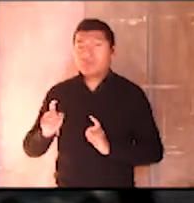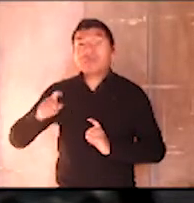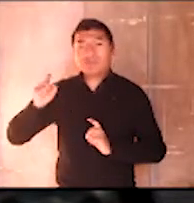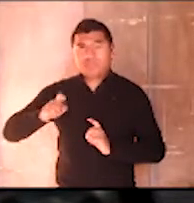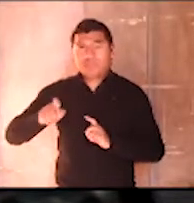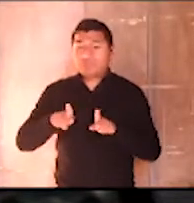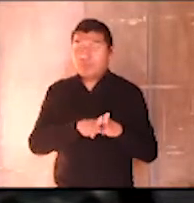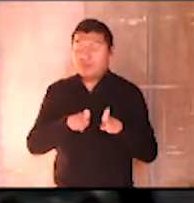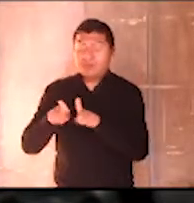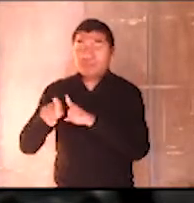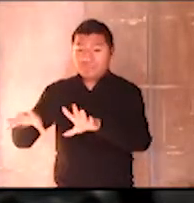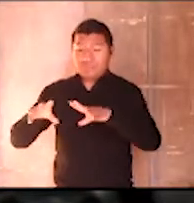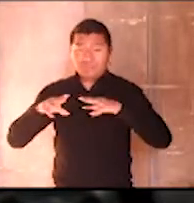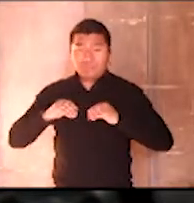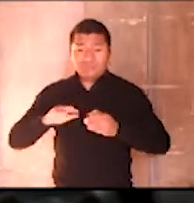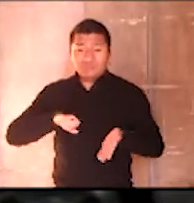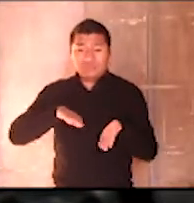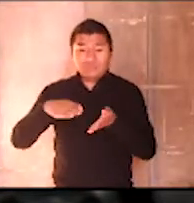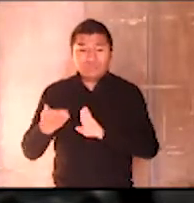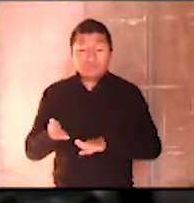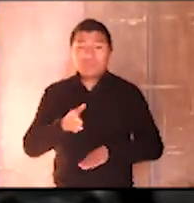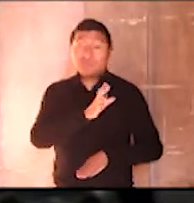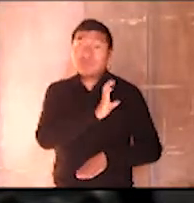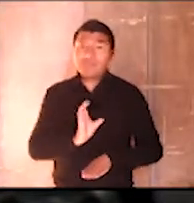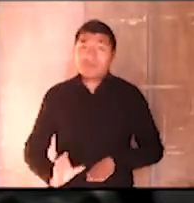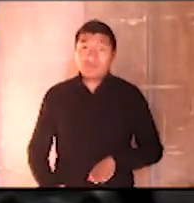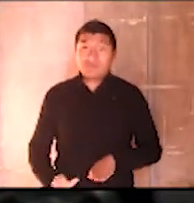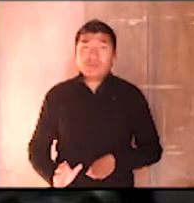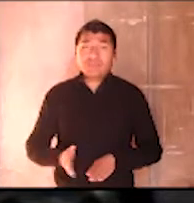debemos también admitir que la muerte de Cristo